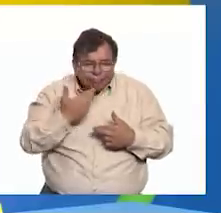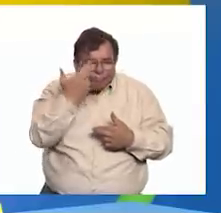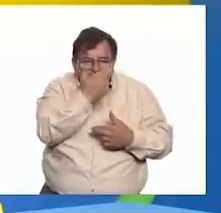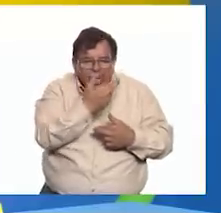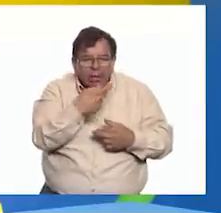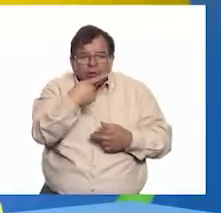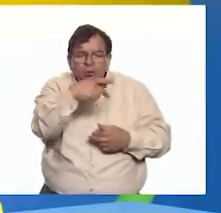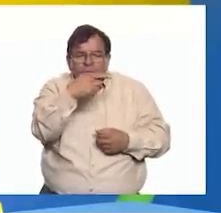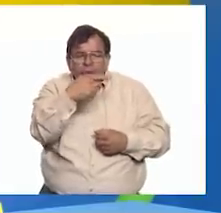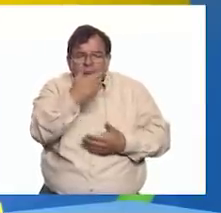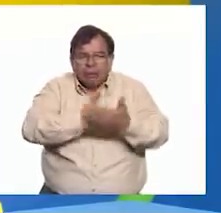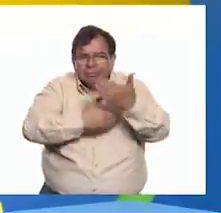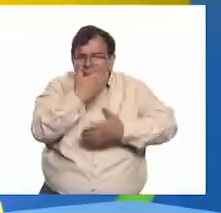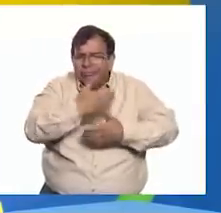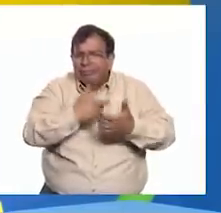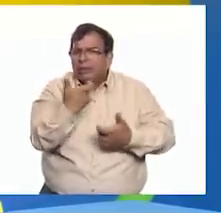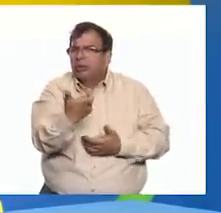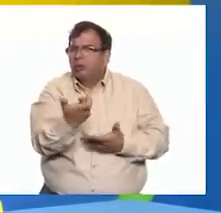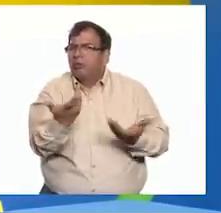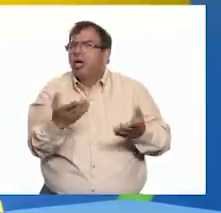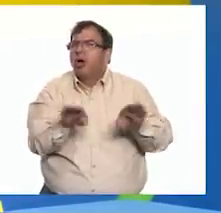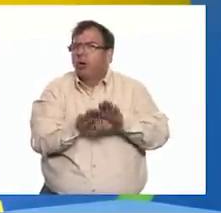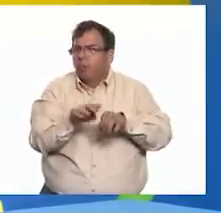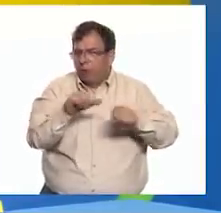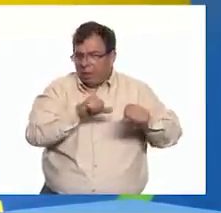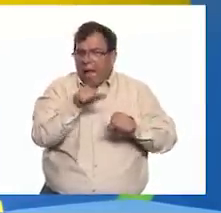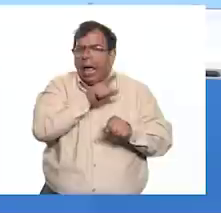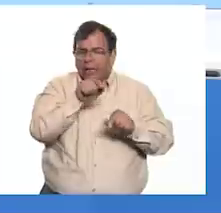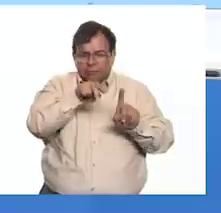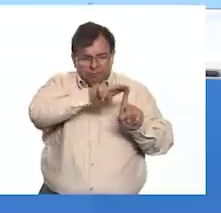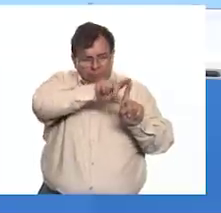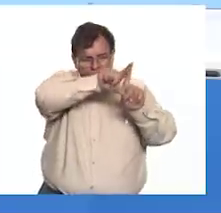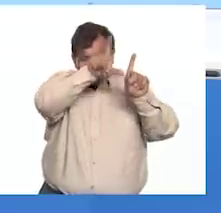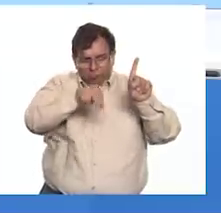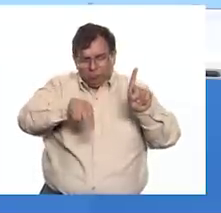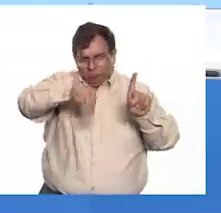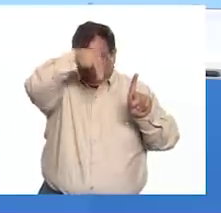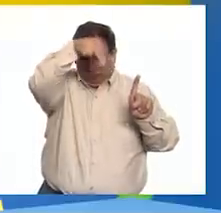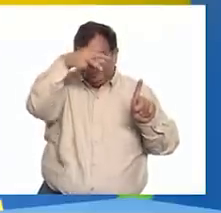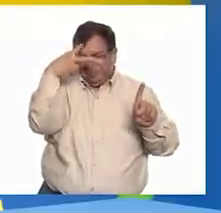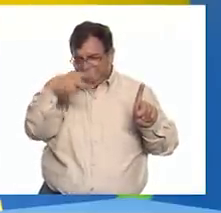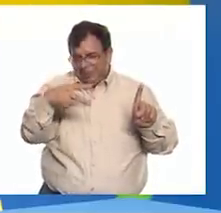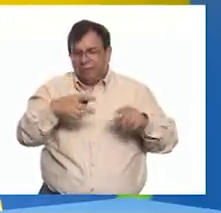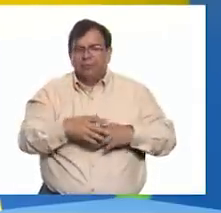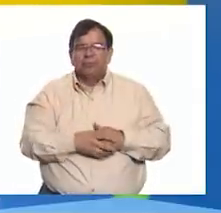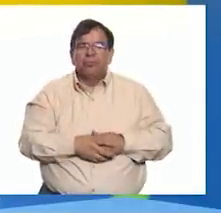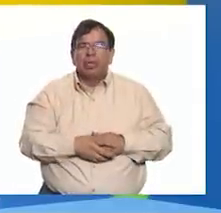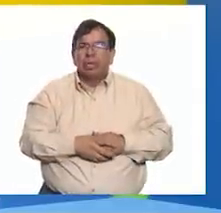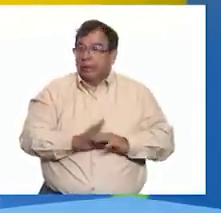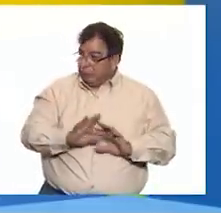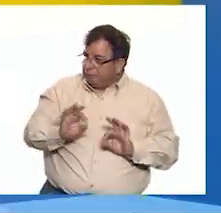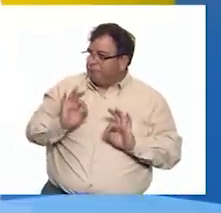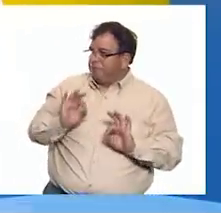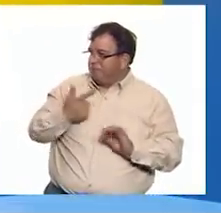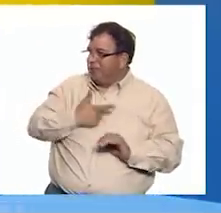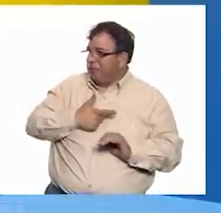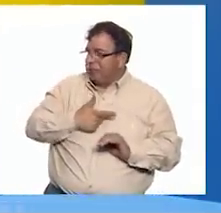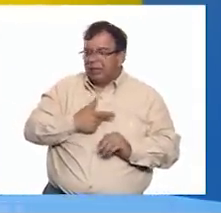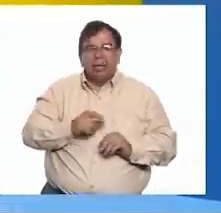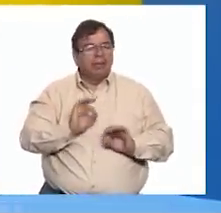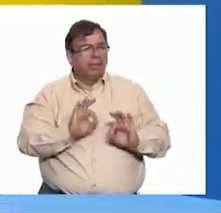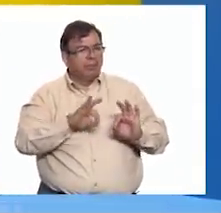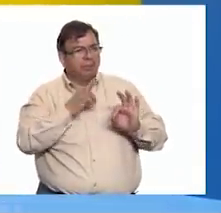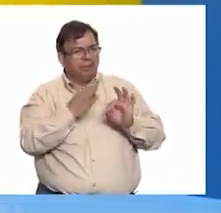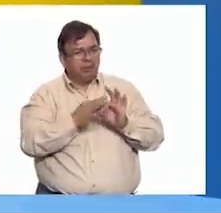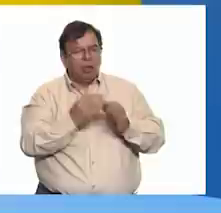que se practican en la región noroeste de nuestro país. Muy bien, me gusta la idea. Perfecto. Sí, para ello nos